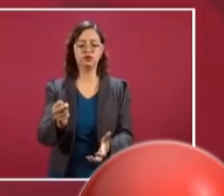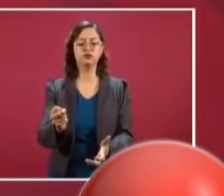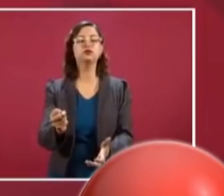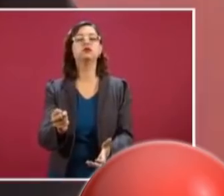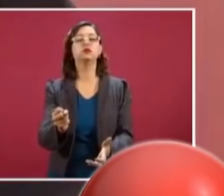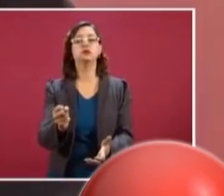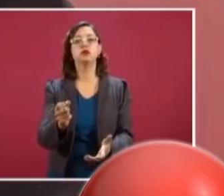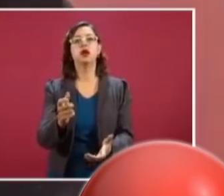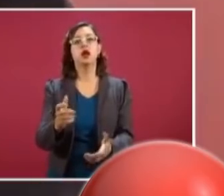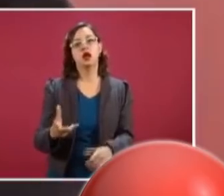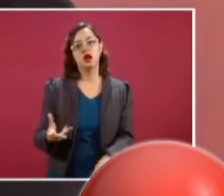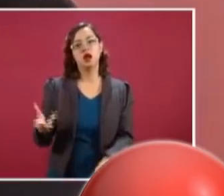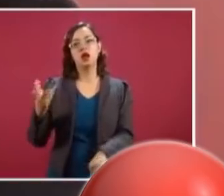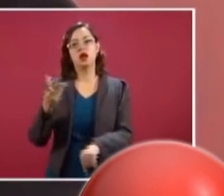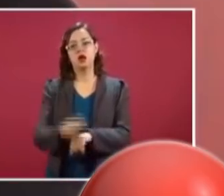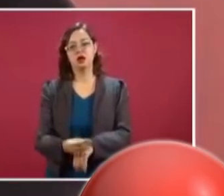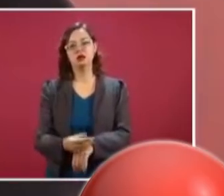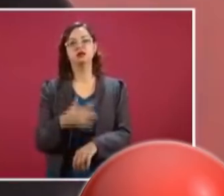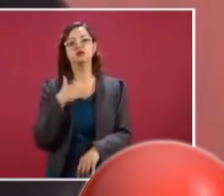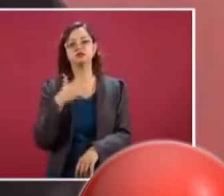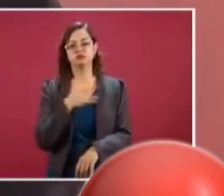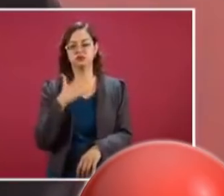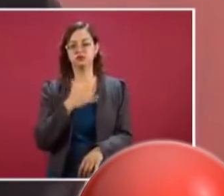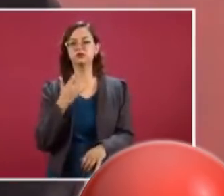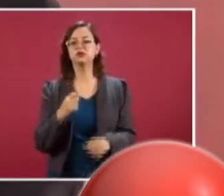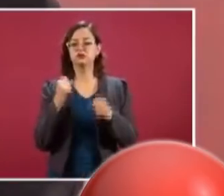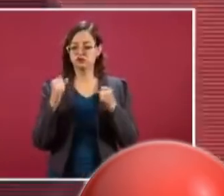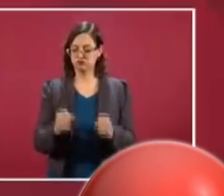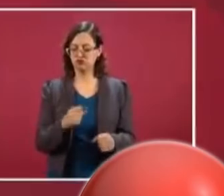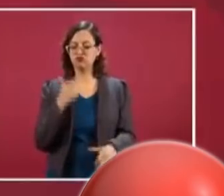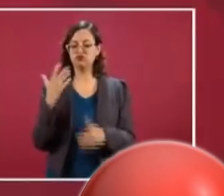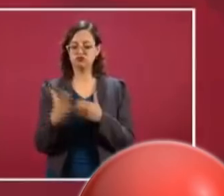estamos seguros de que se va a aprobar